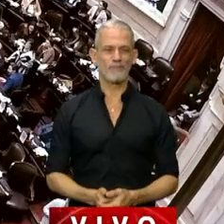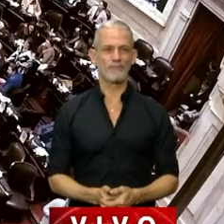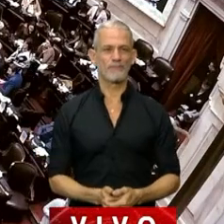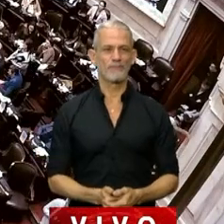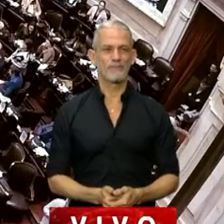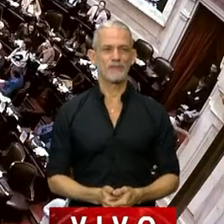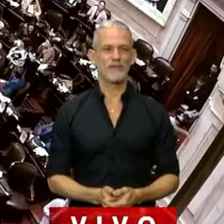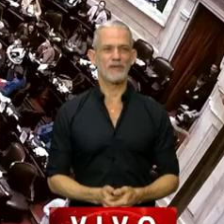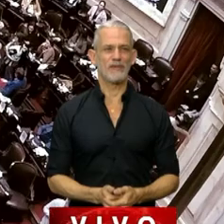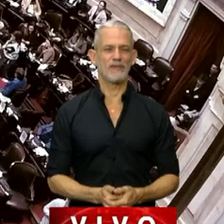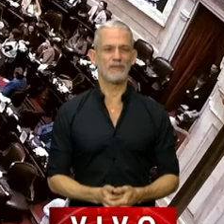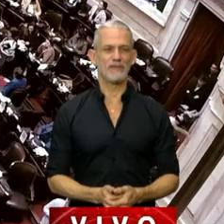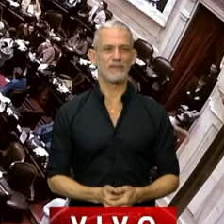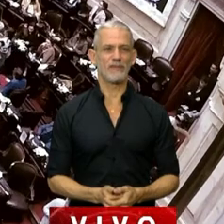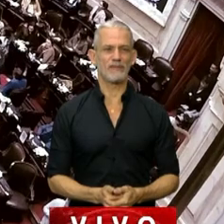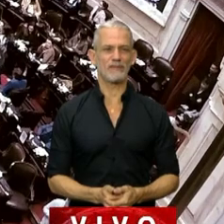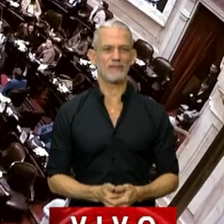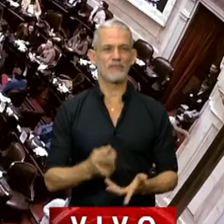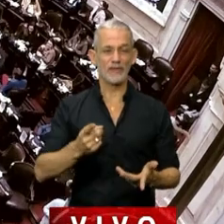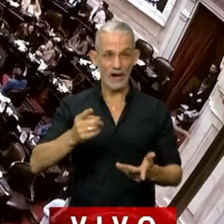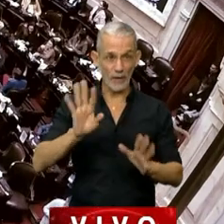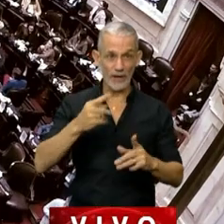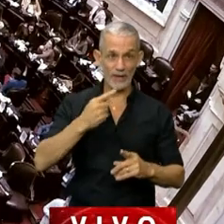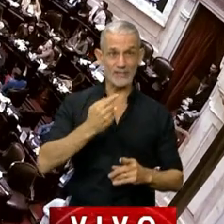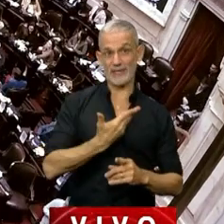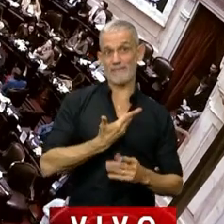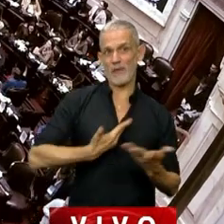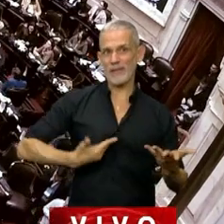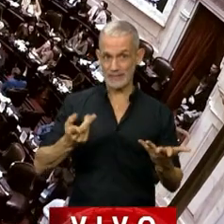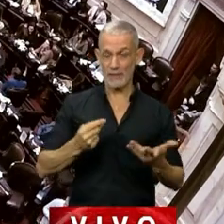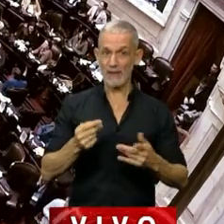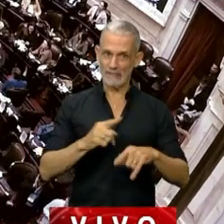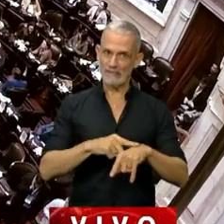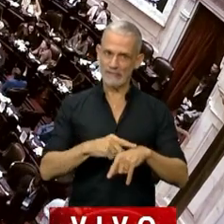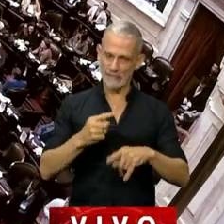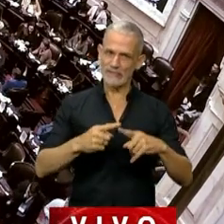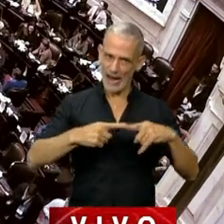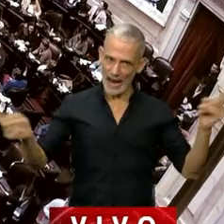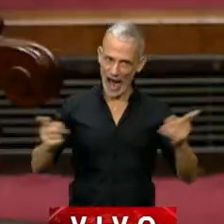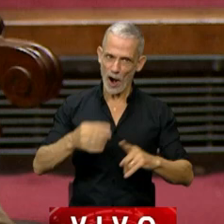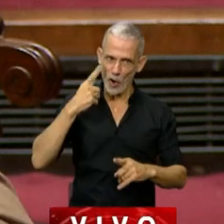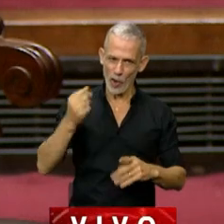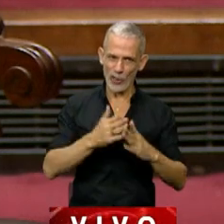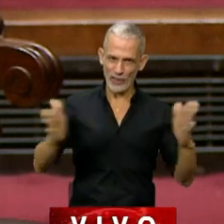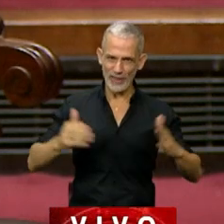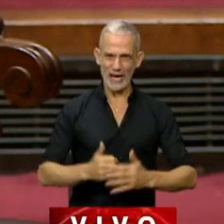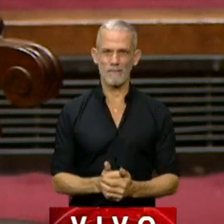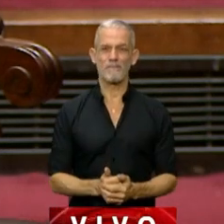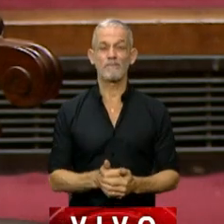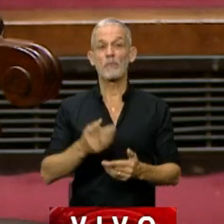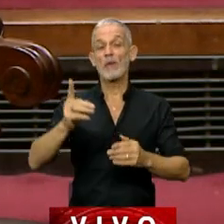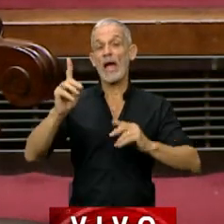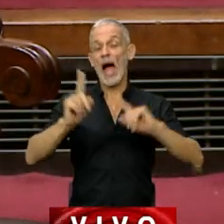Bueno, gracias, presidente. Estamos terminando una jornada larga en donde, a diferencia